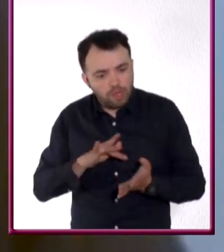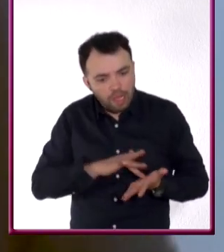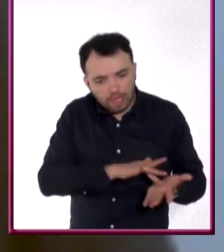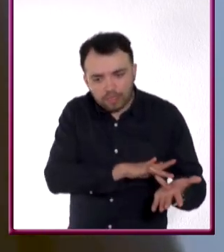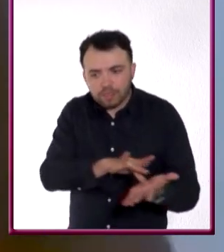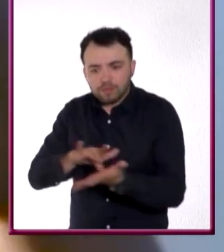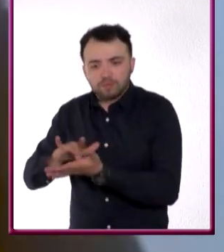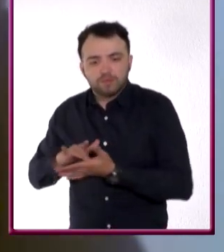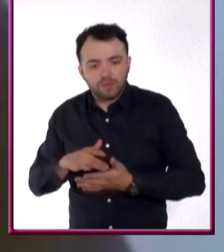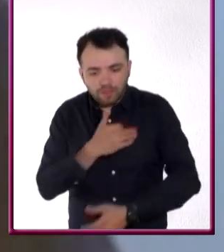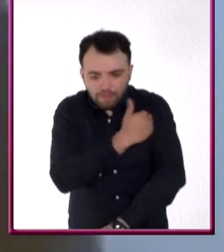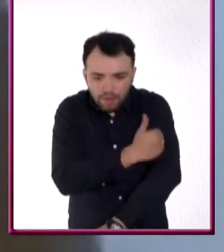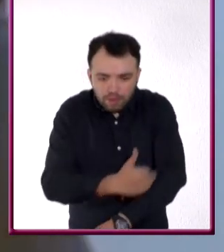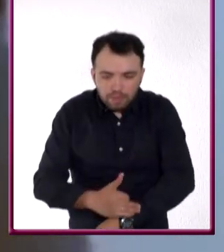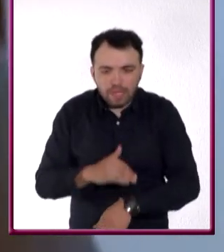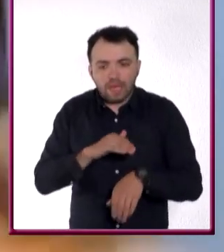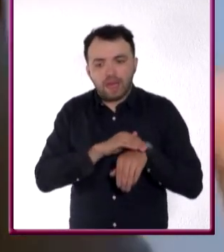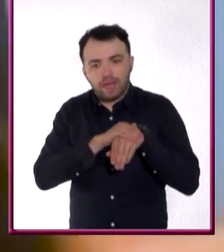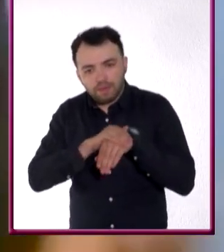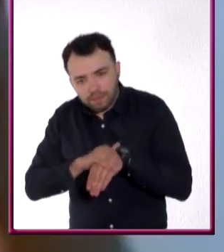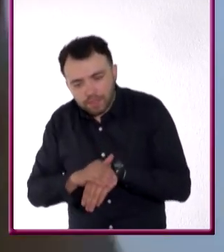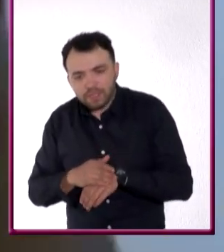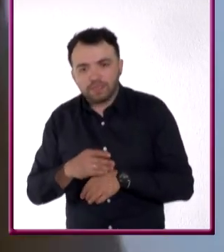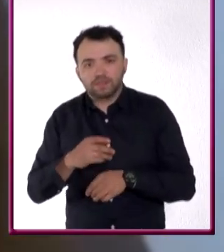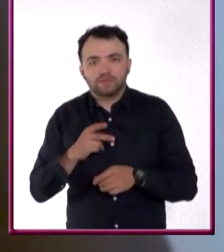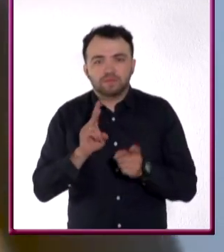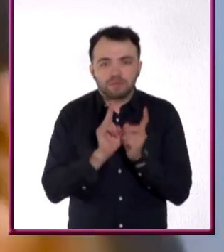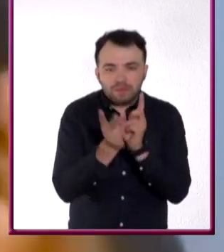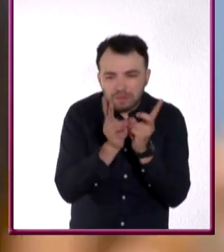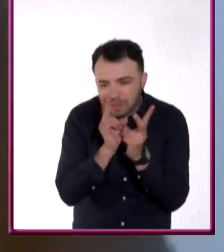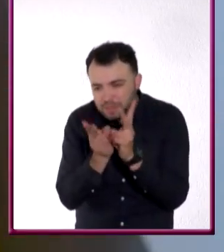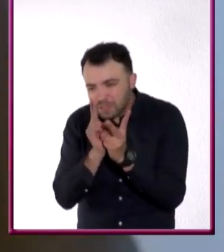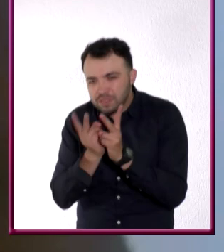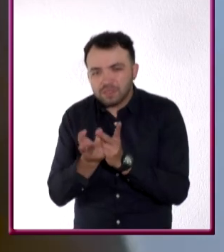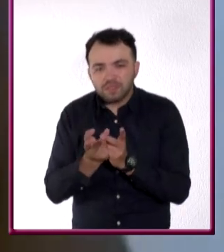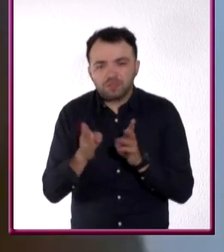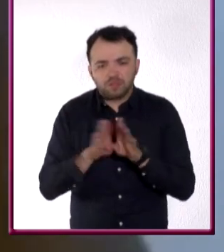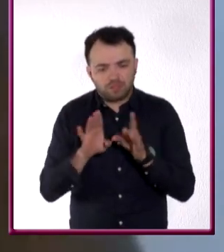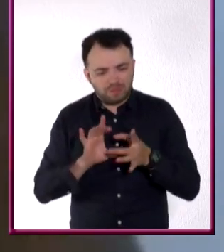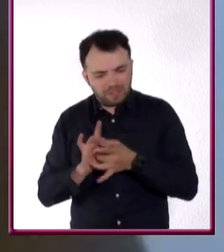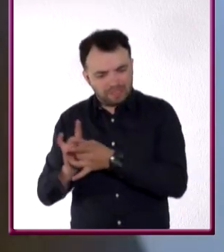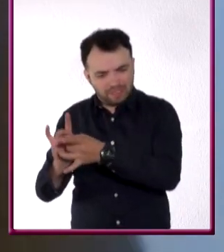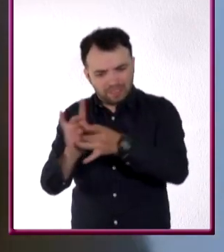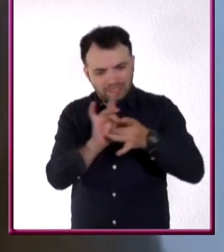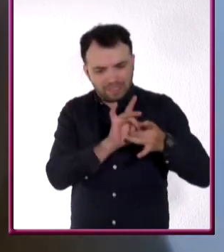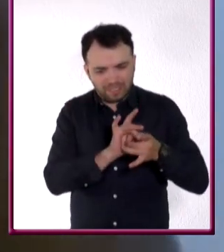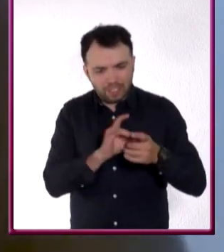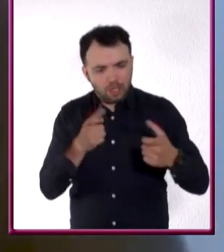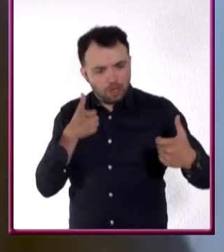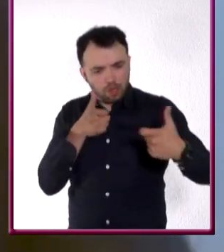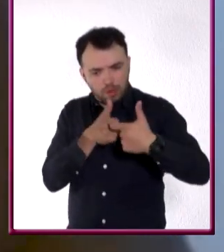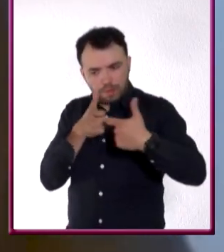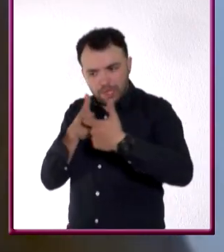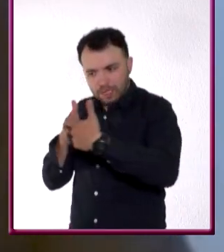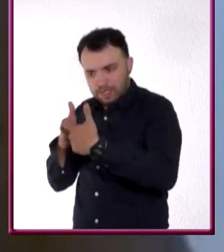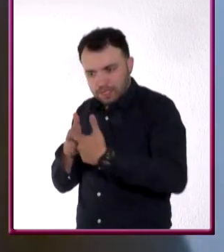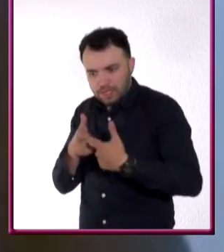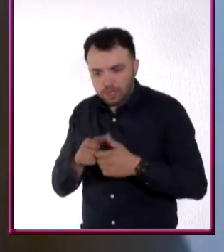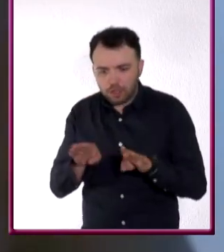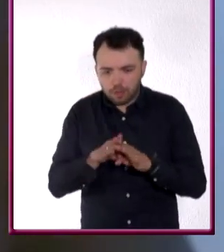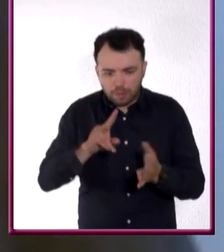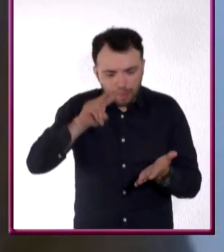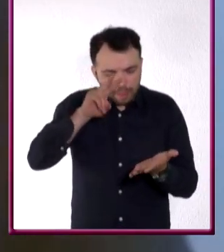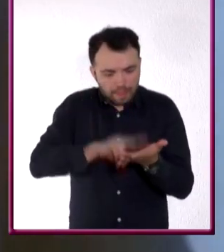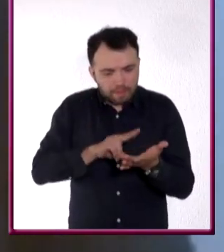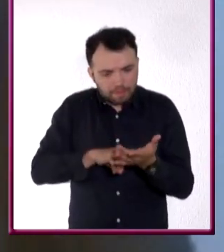miembros de la familia o entre los amigos o los vecinos. Entonces, tejer estas redes de cooperación y